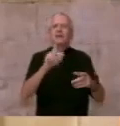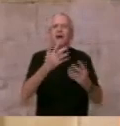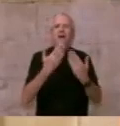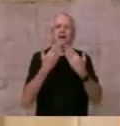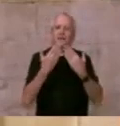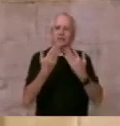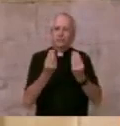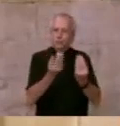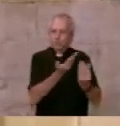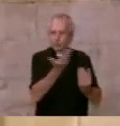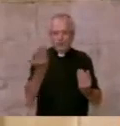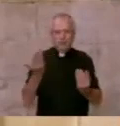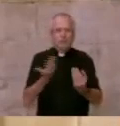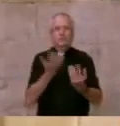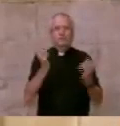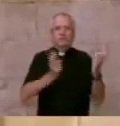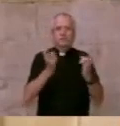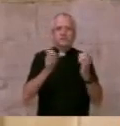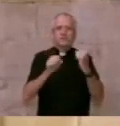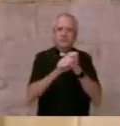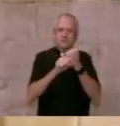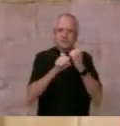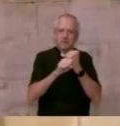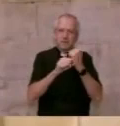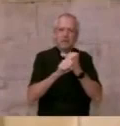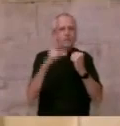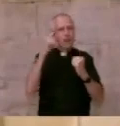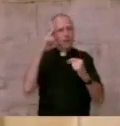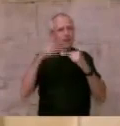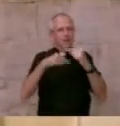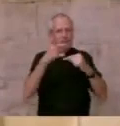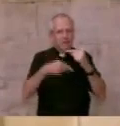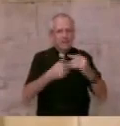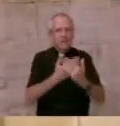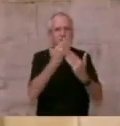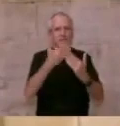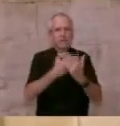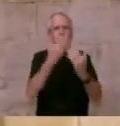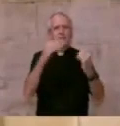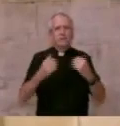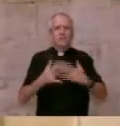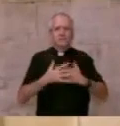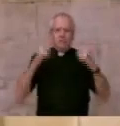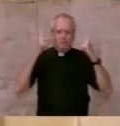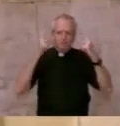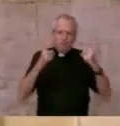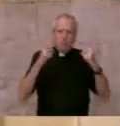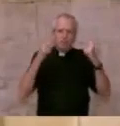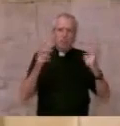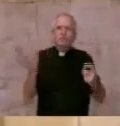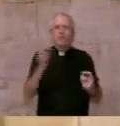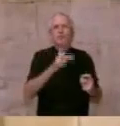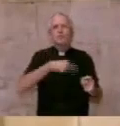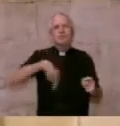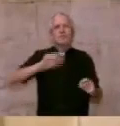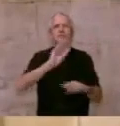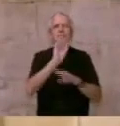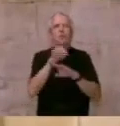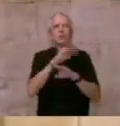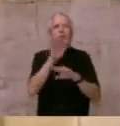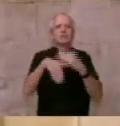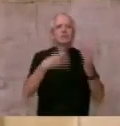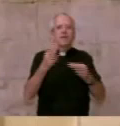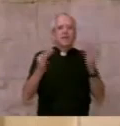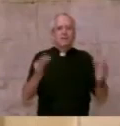mucho a todos los que estáis trabajando día tras día con tanto esmero. Y todos los que habéis cuidado